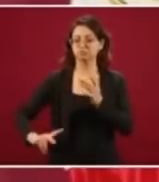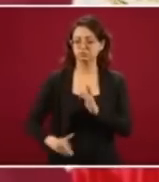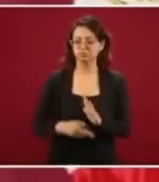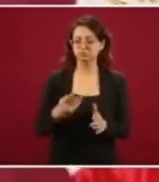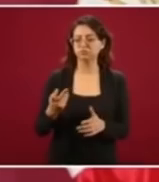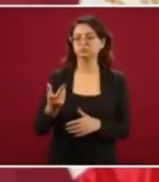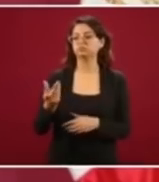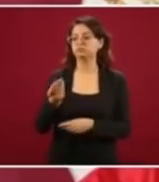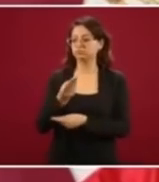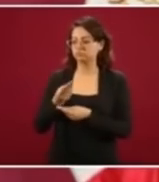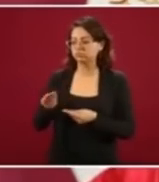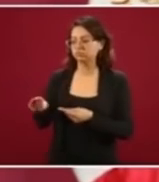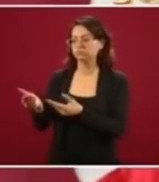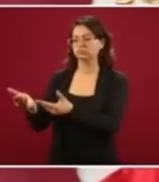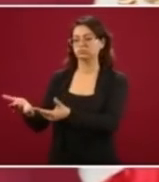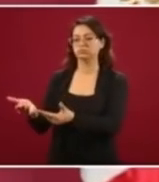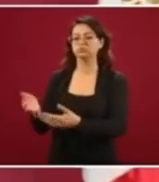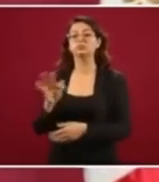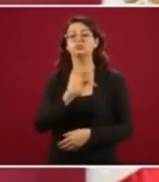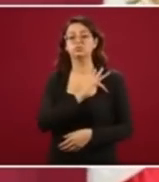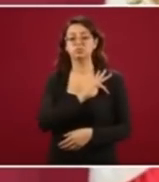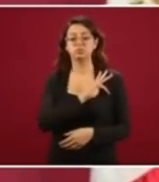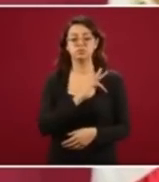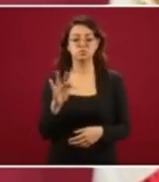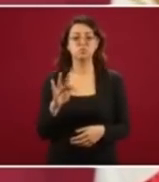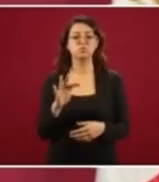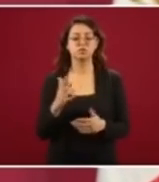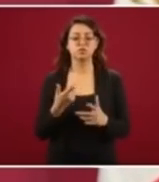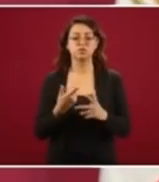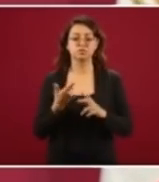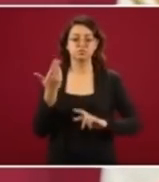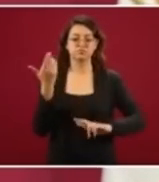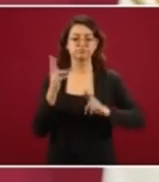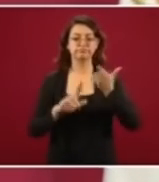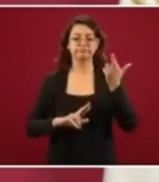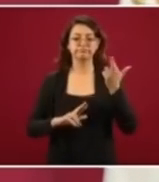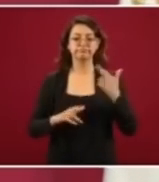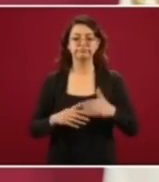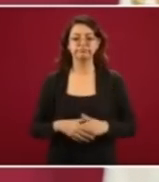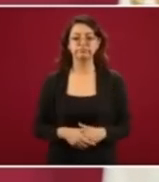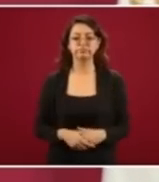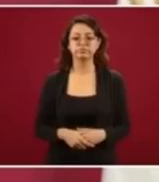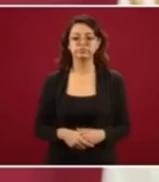para hacer posible la revolución.